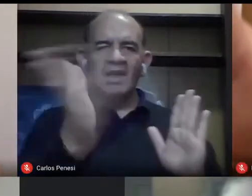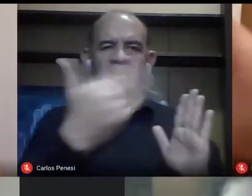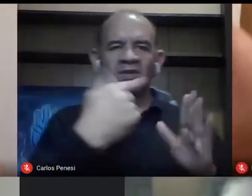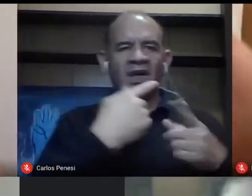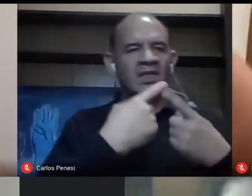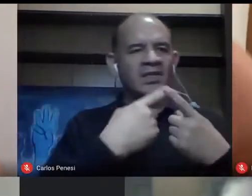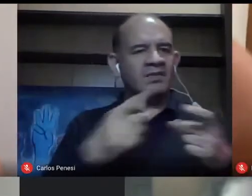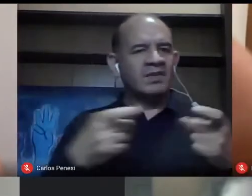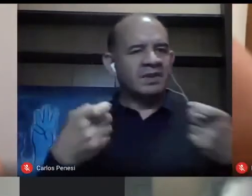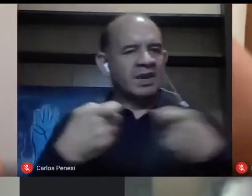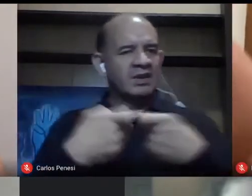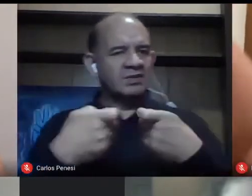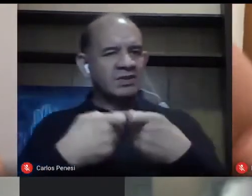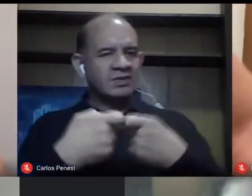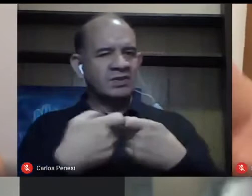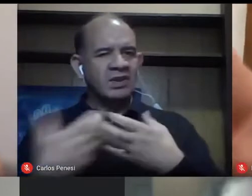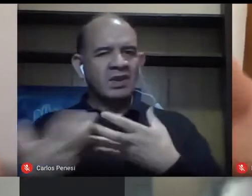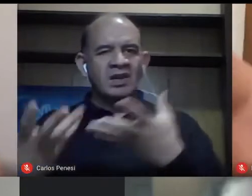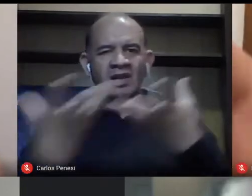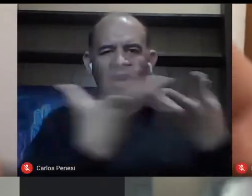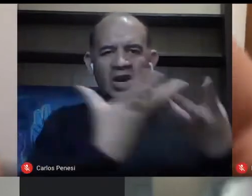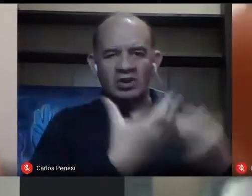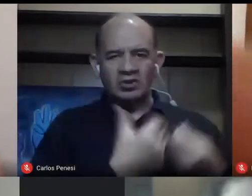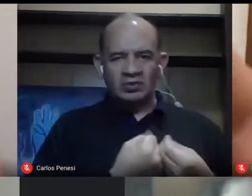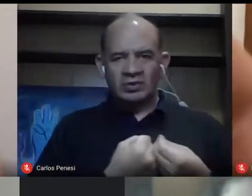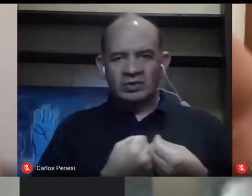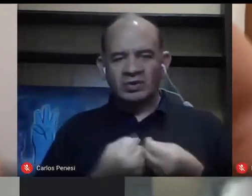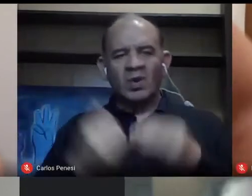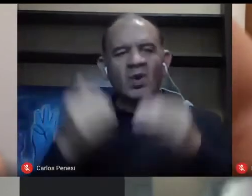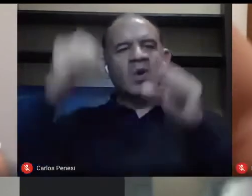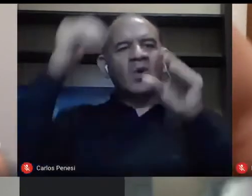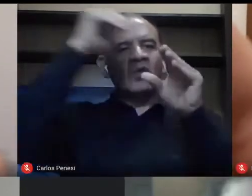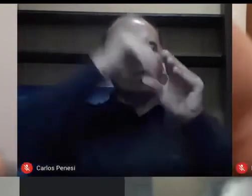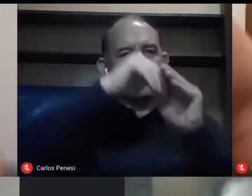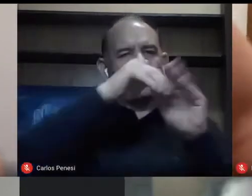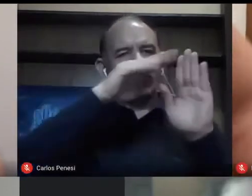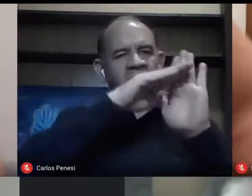instituciones que realicen o vayan a realizar obras accesibles?